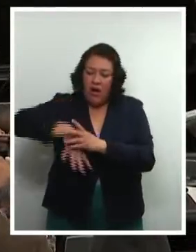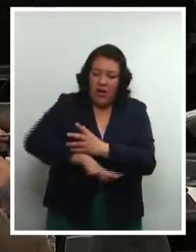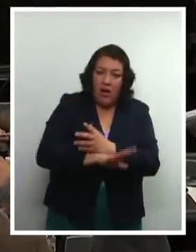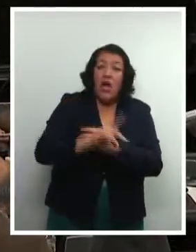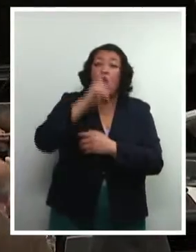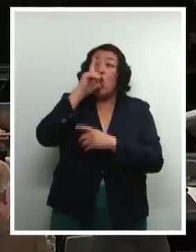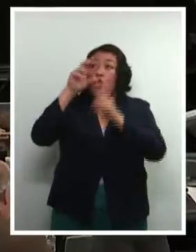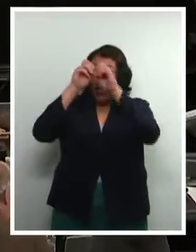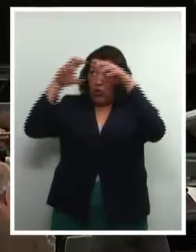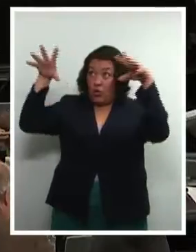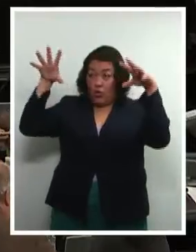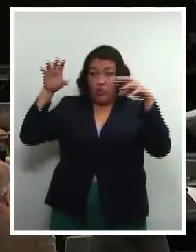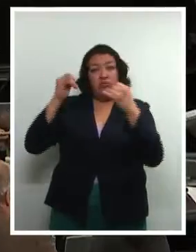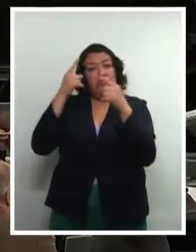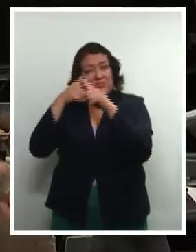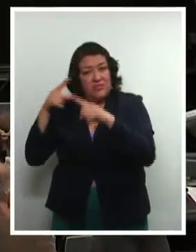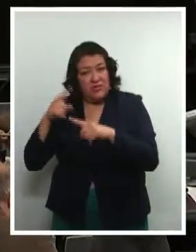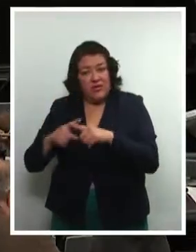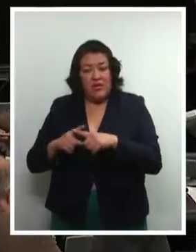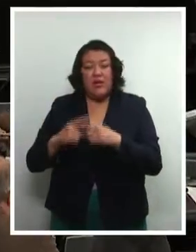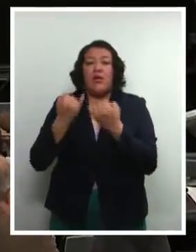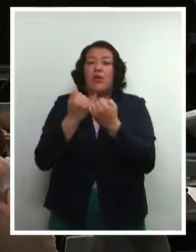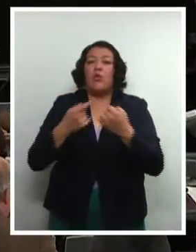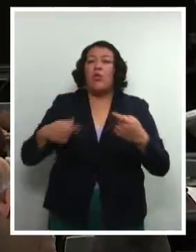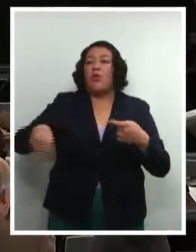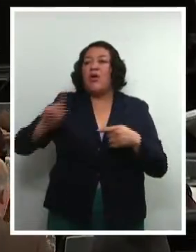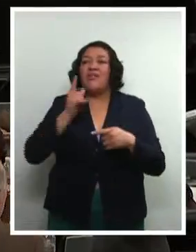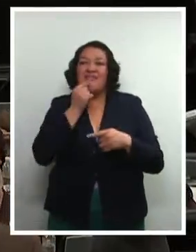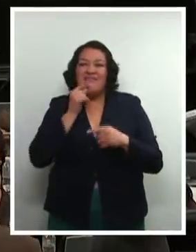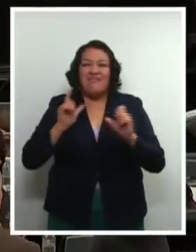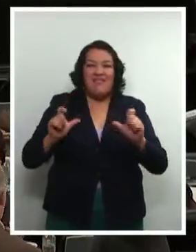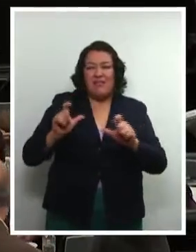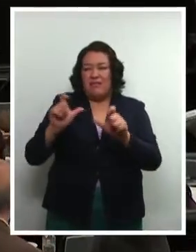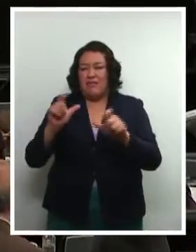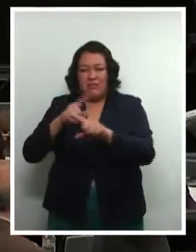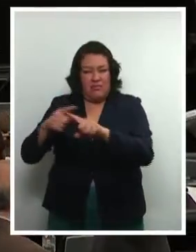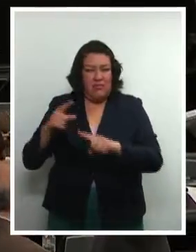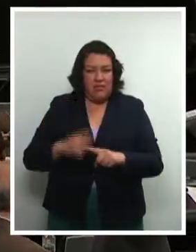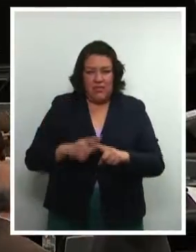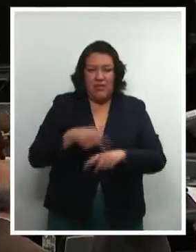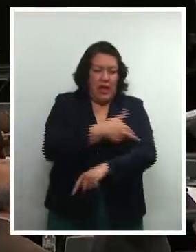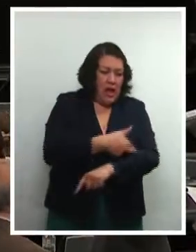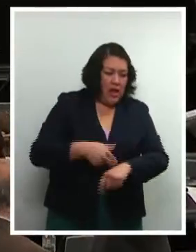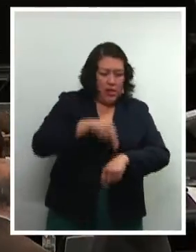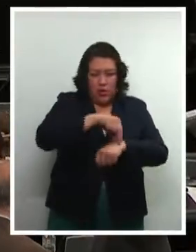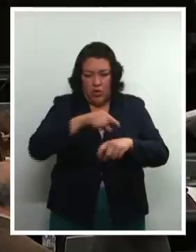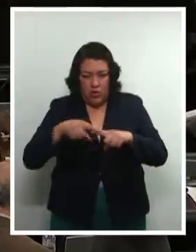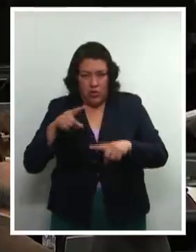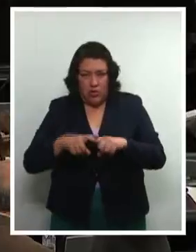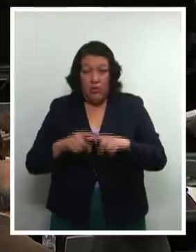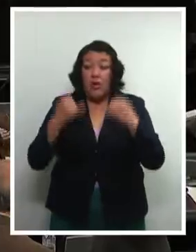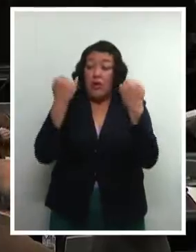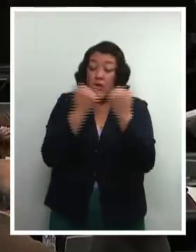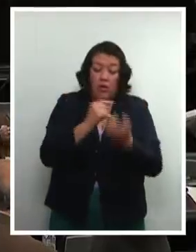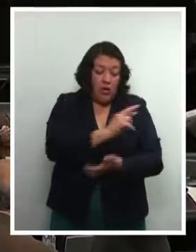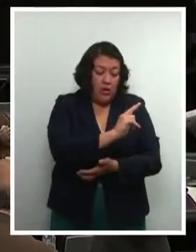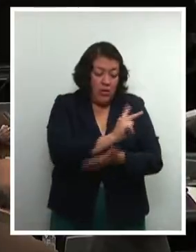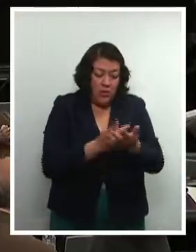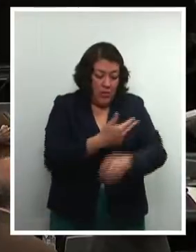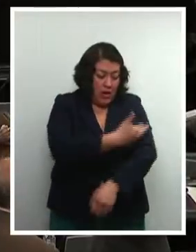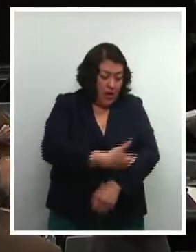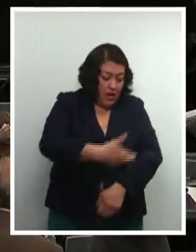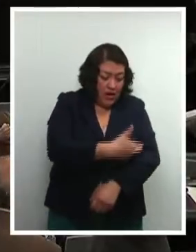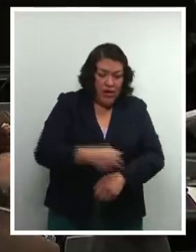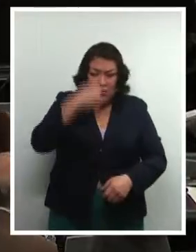energía y servicios de protección civil. Se impulsarán planes accesibles de financiamiento, medidas